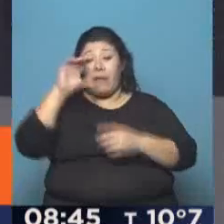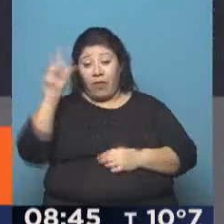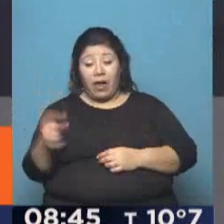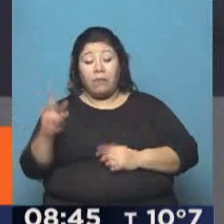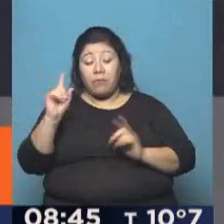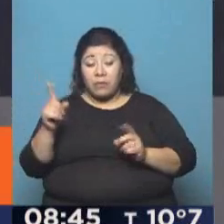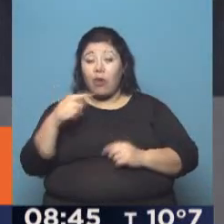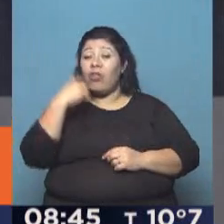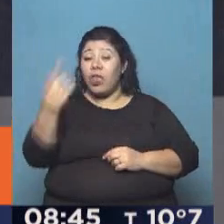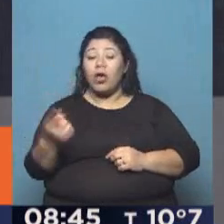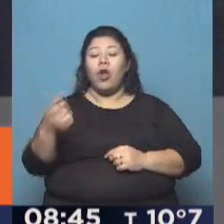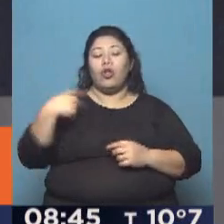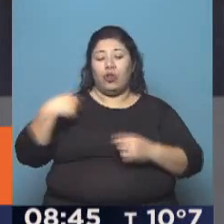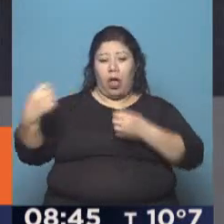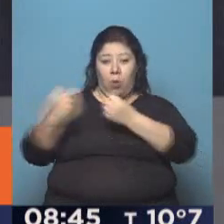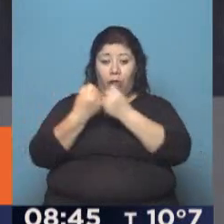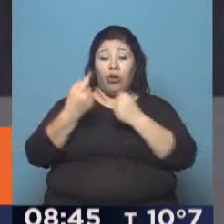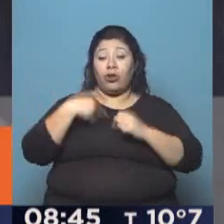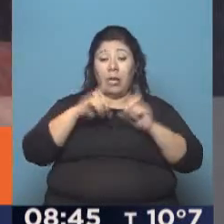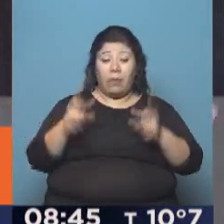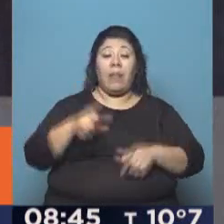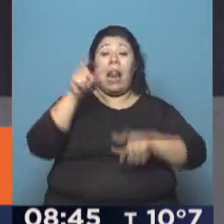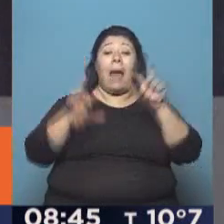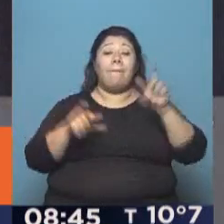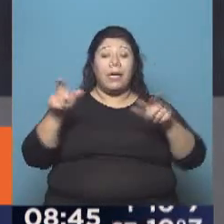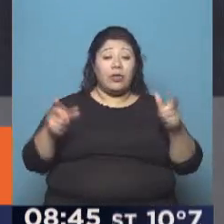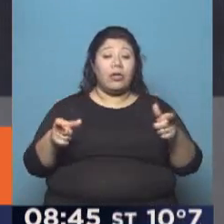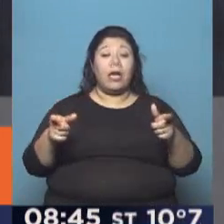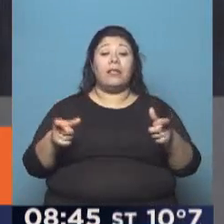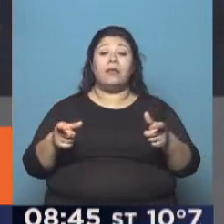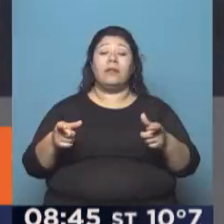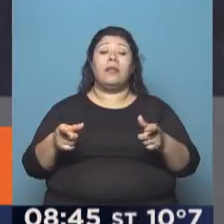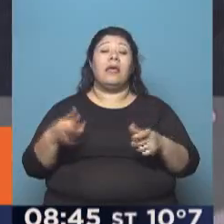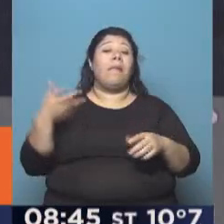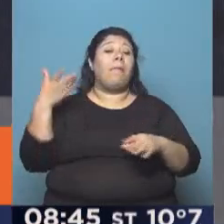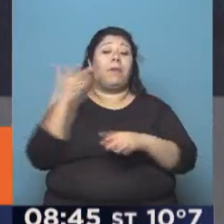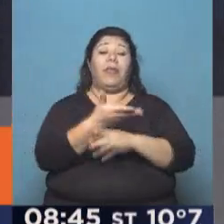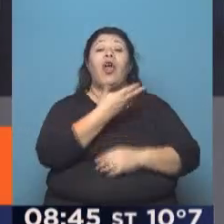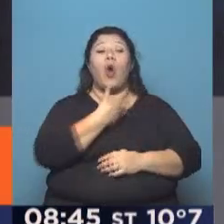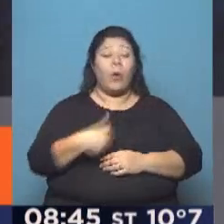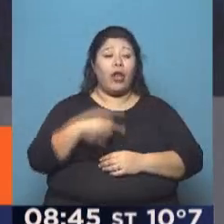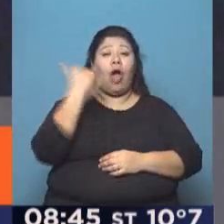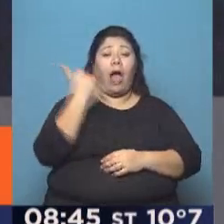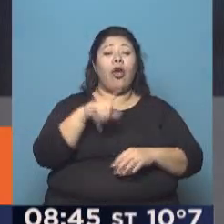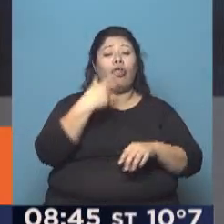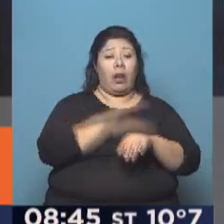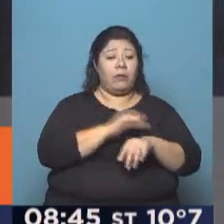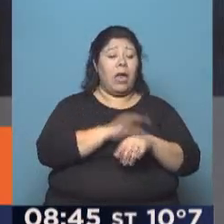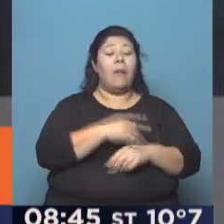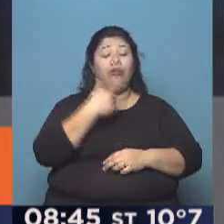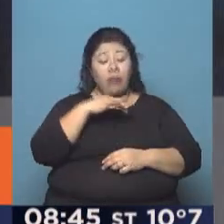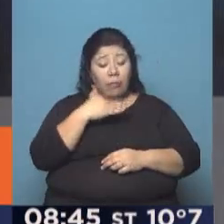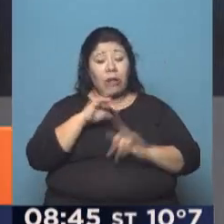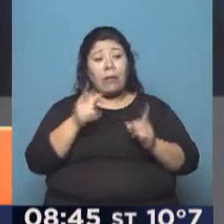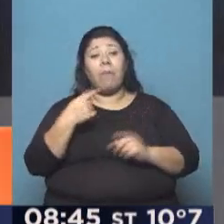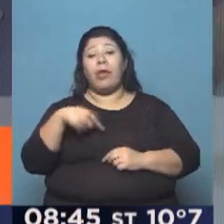planteando estas cosas Pues nos parece que la sociedad está demandando eso el gobierno tiene otras responsabilidades y nosotros lo entendemos ayer Margarita hubo un anuncio por